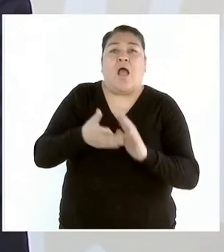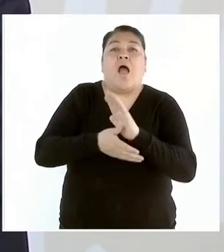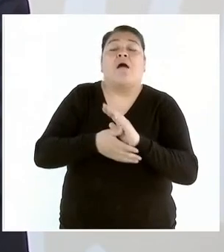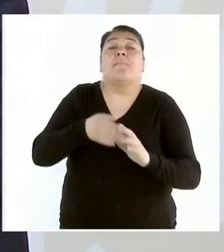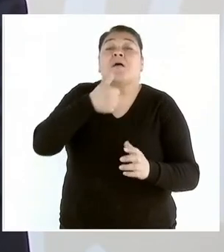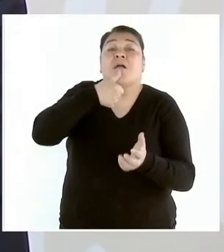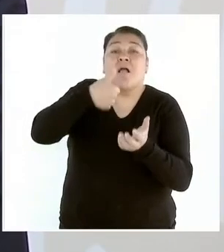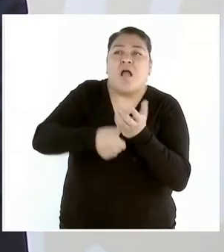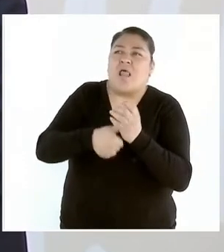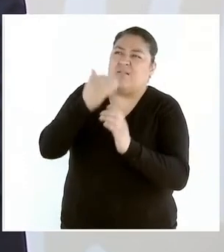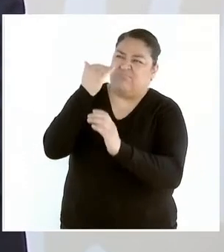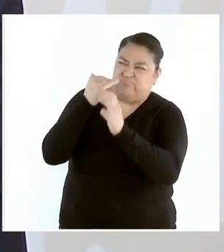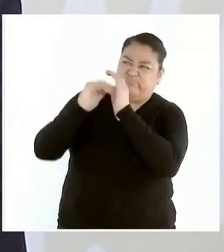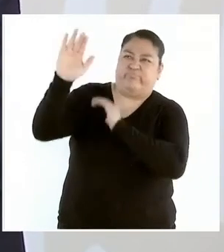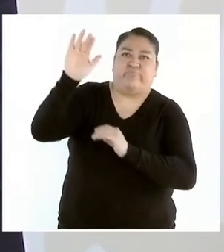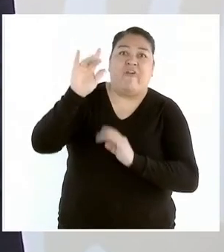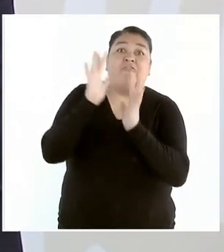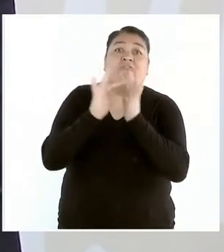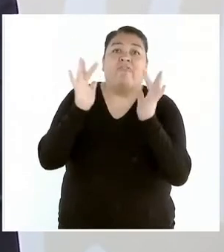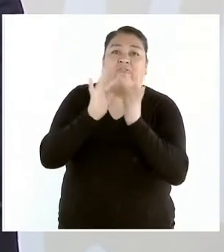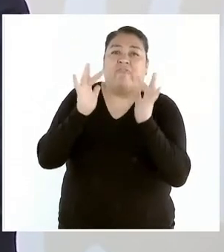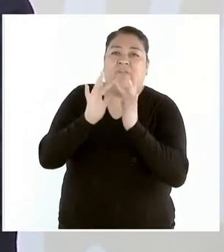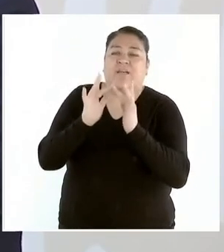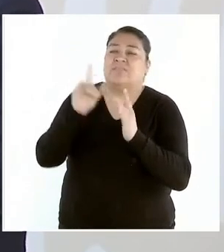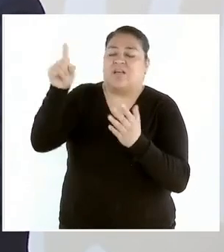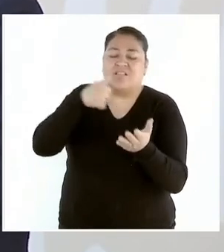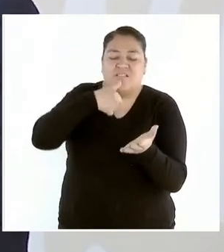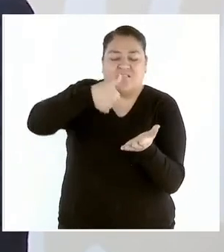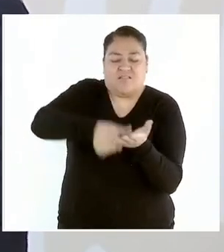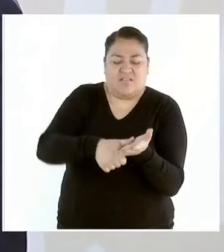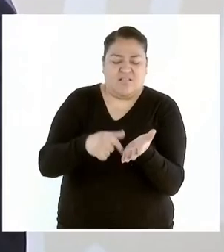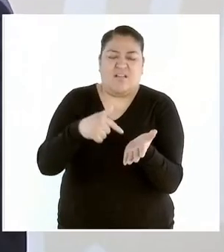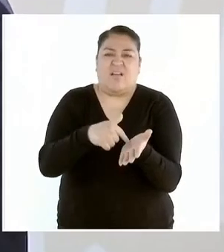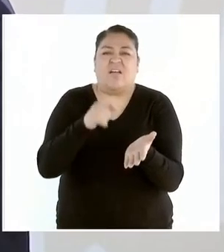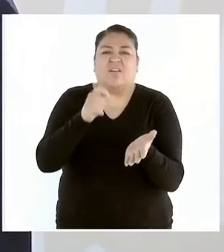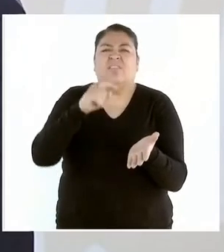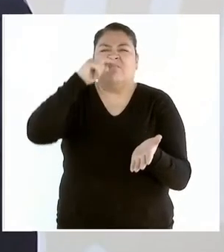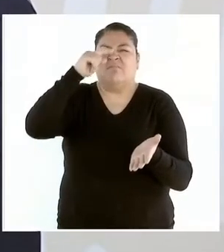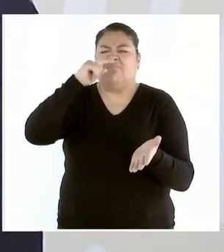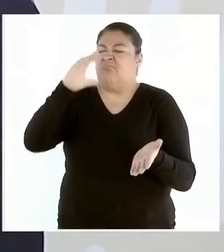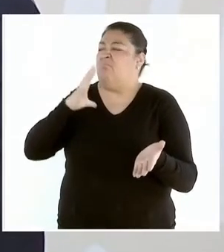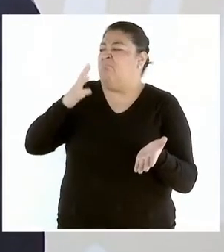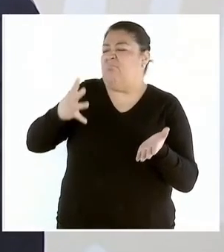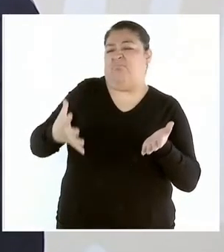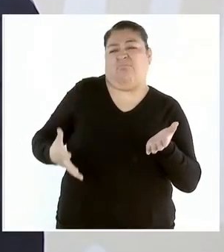en la cual sostenía con inocultables soberbia